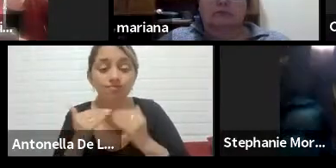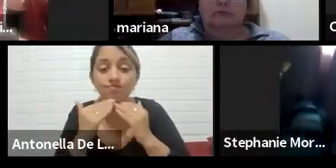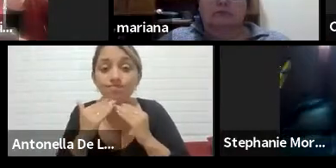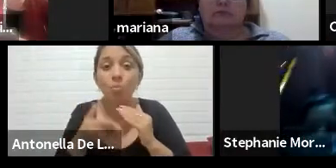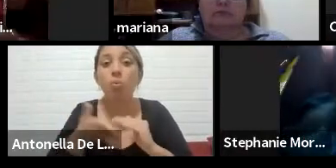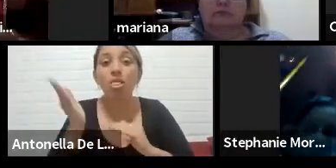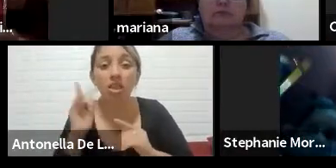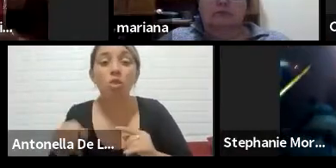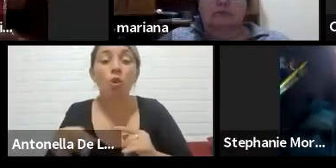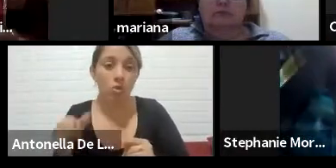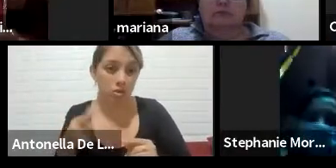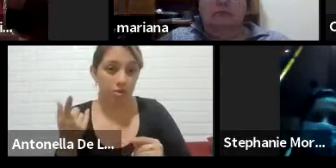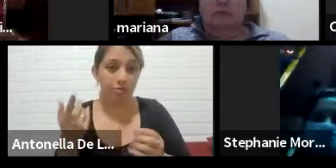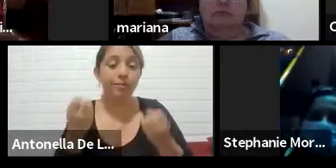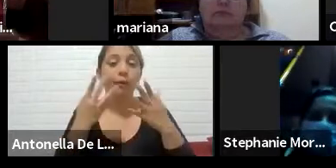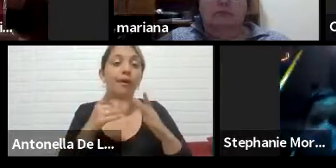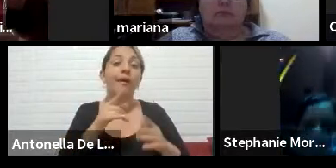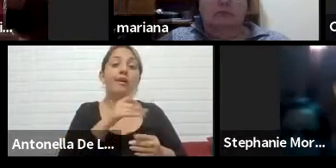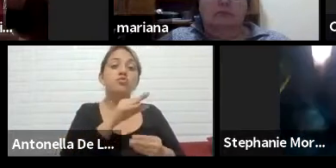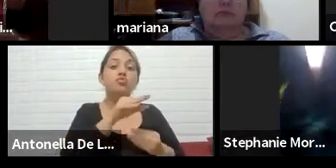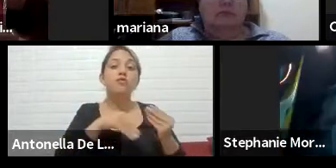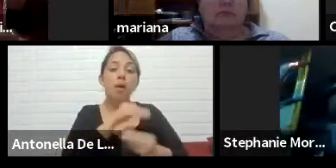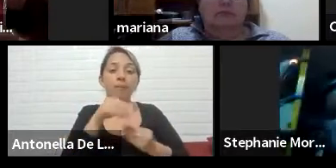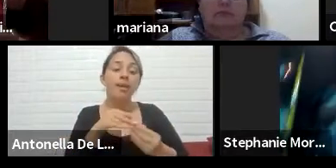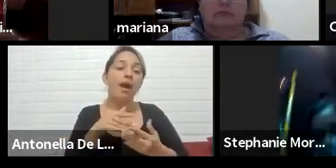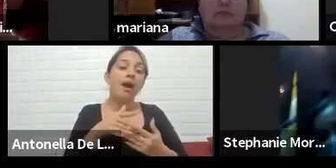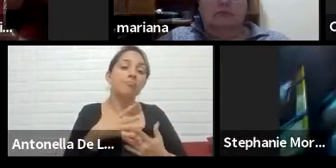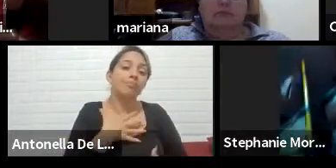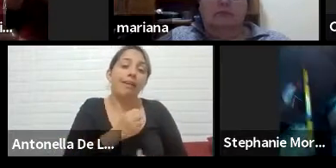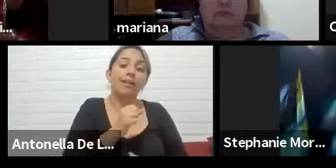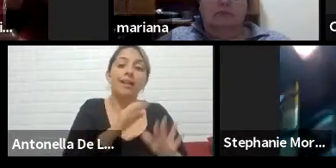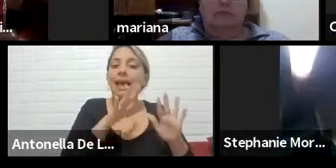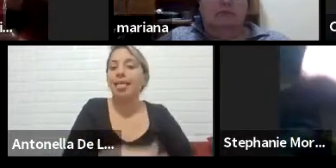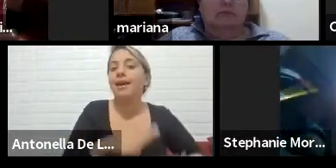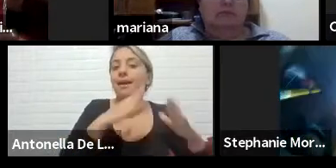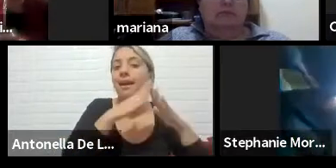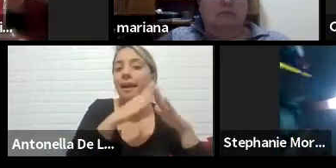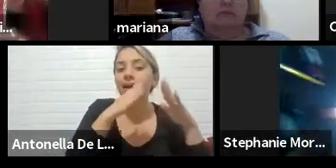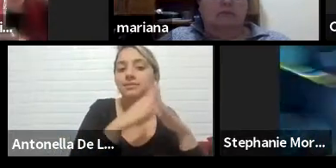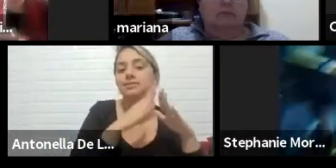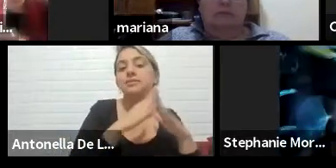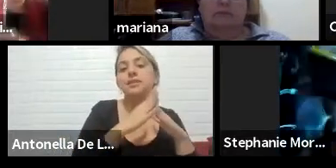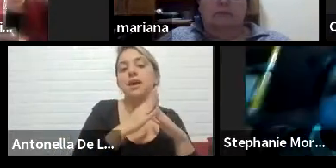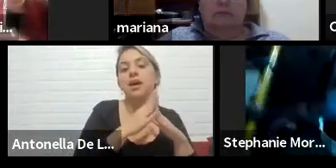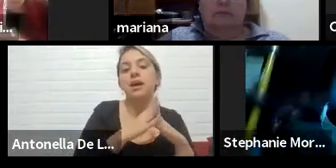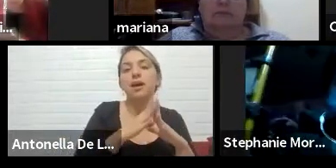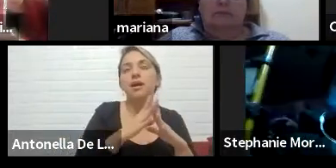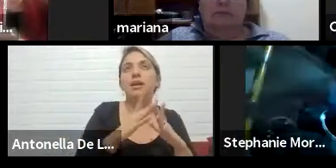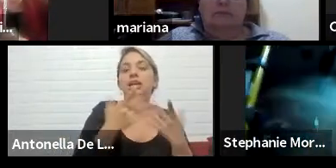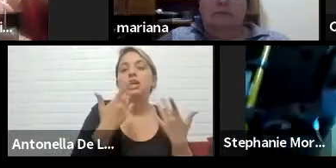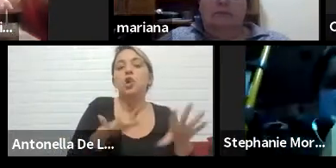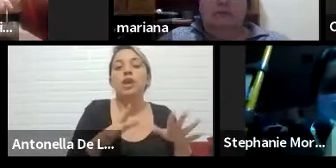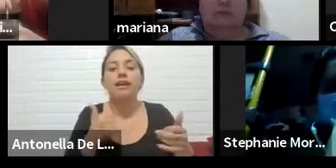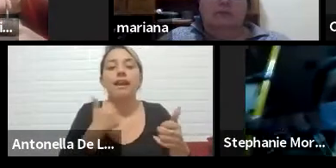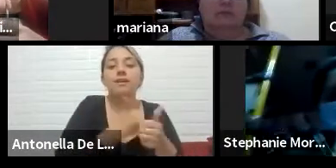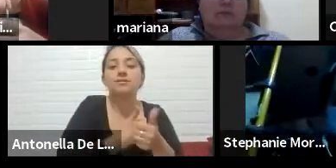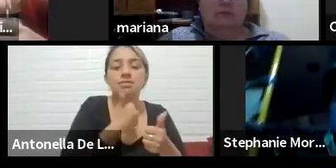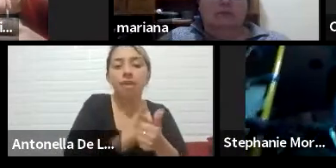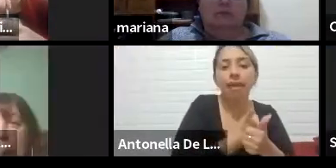que prefieren mantenerlo en la casa a, no sé, a tener algún asistente, como